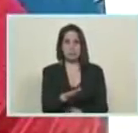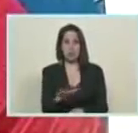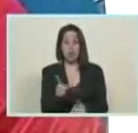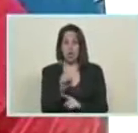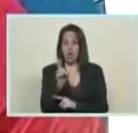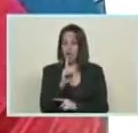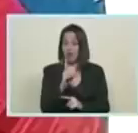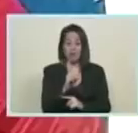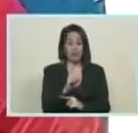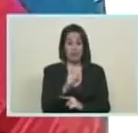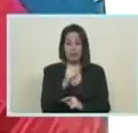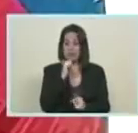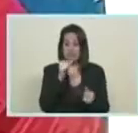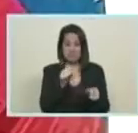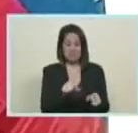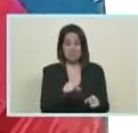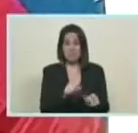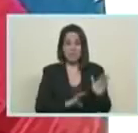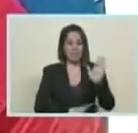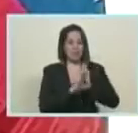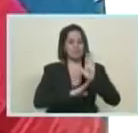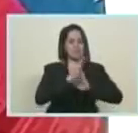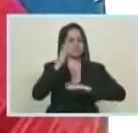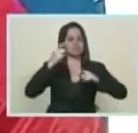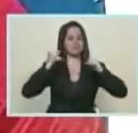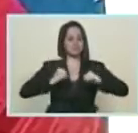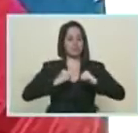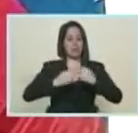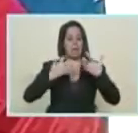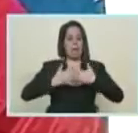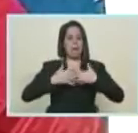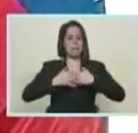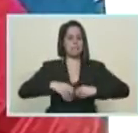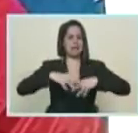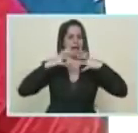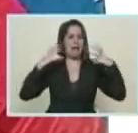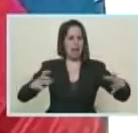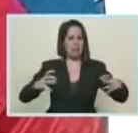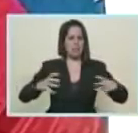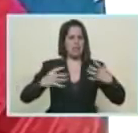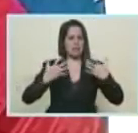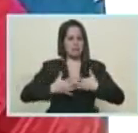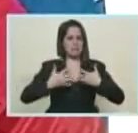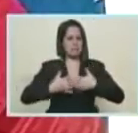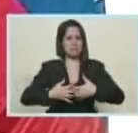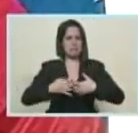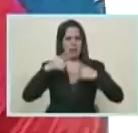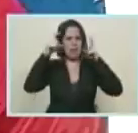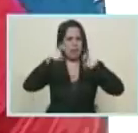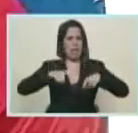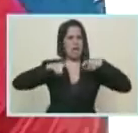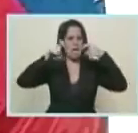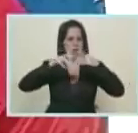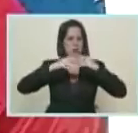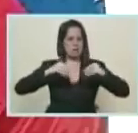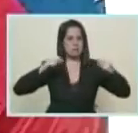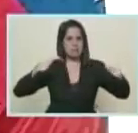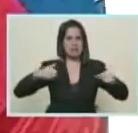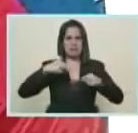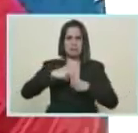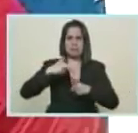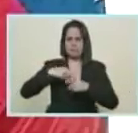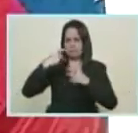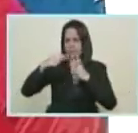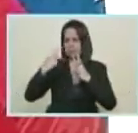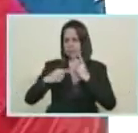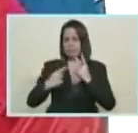desarrollar grandes ciudades, vamos a invertir en grandes industrias, vamos a desarrollar el agro, la tierra, allí